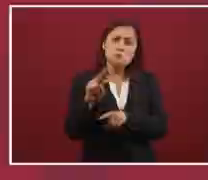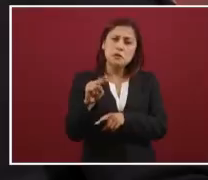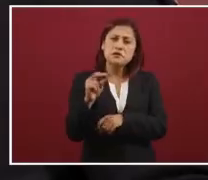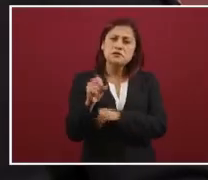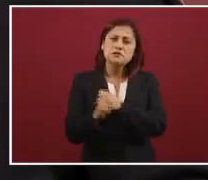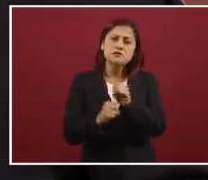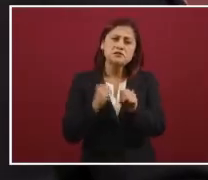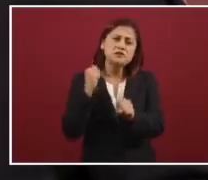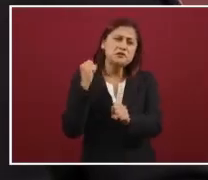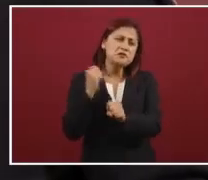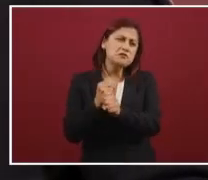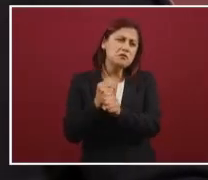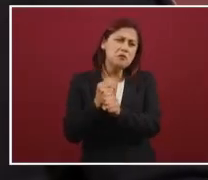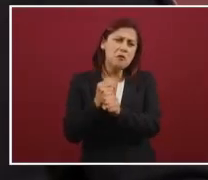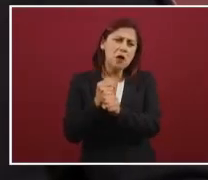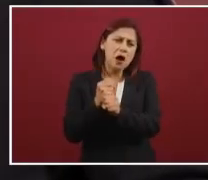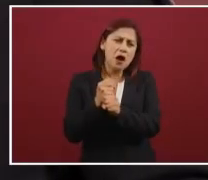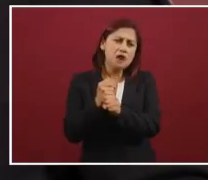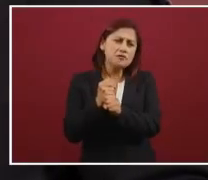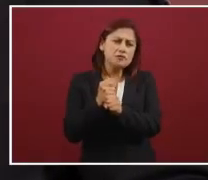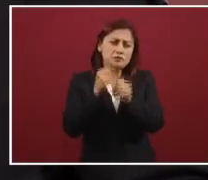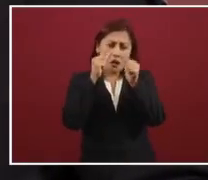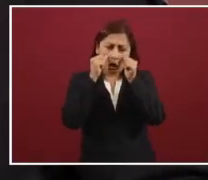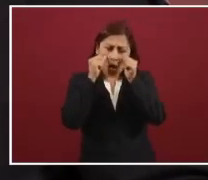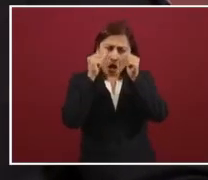no se consideró delito grave